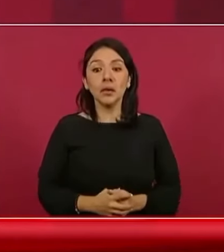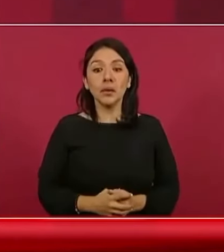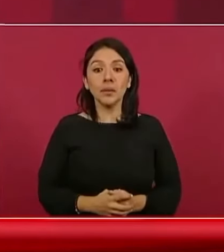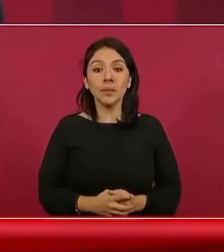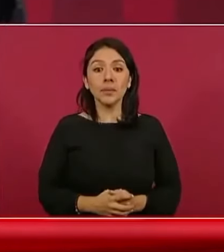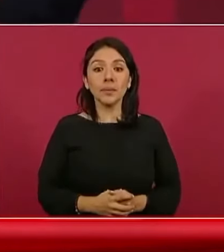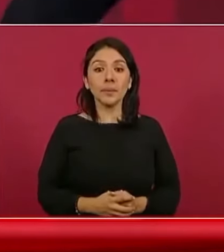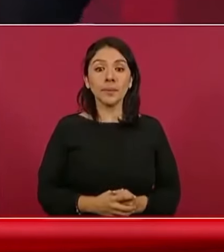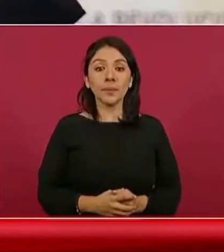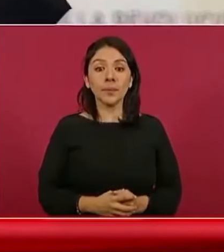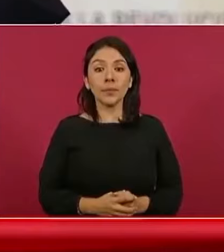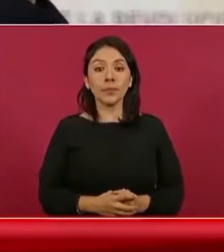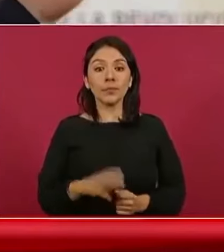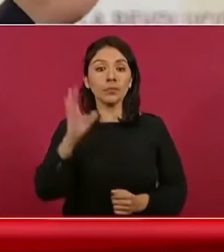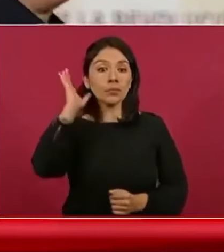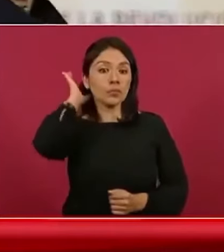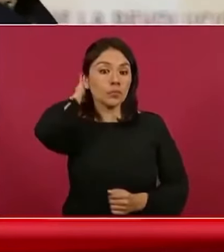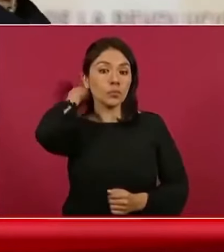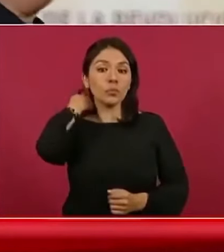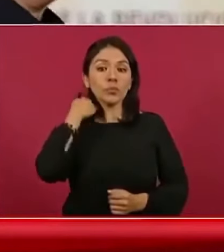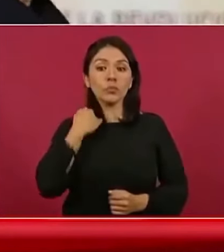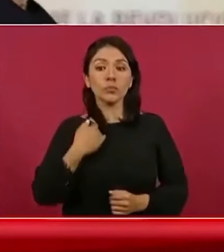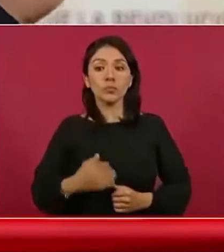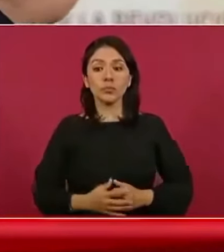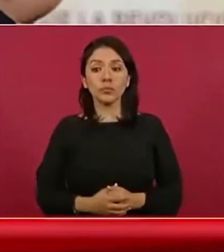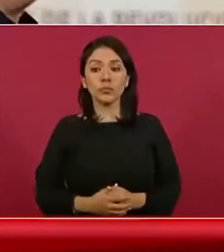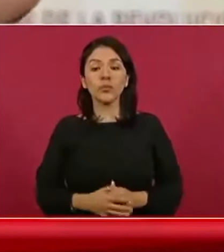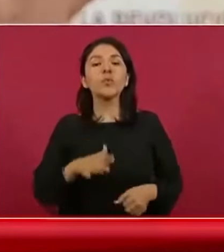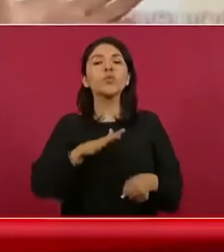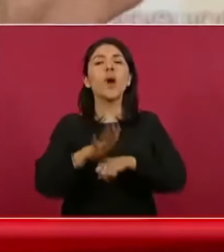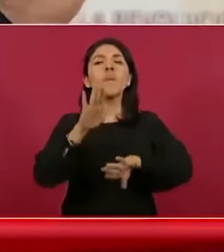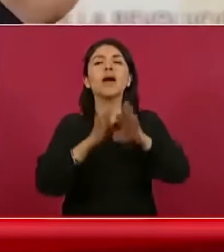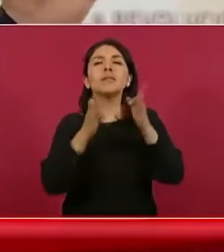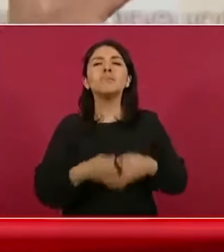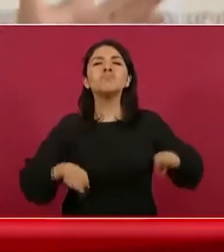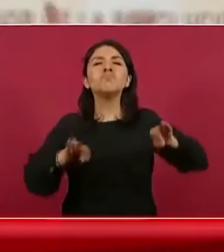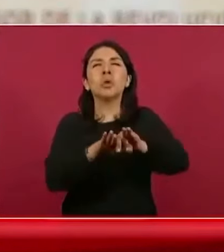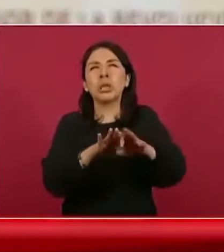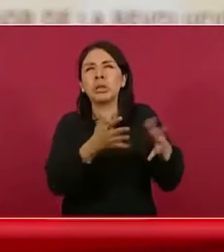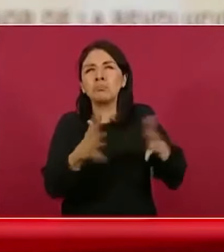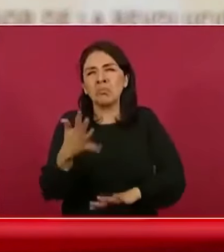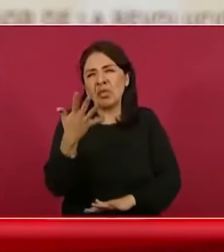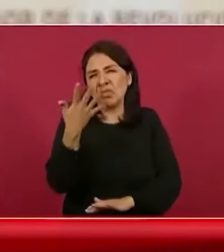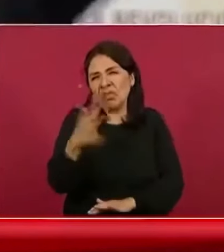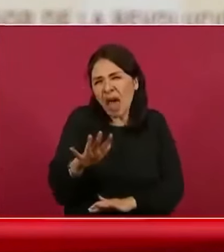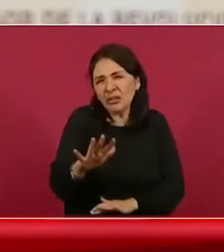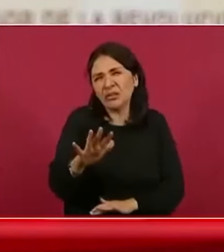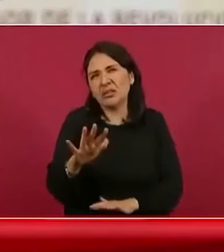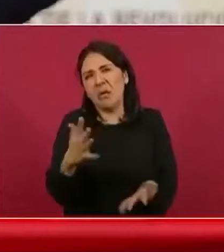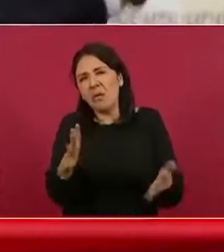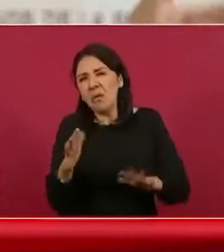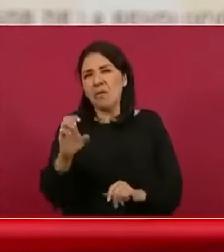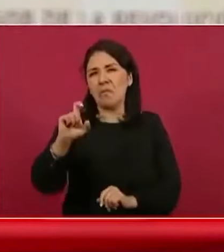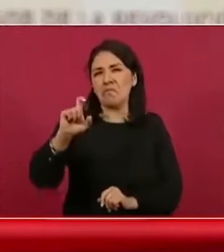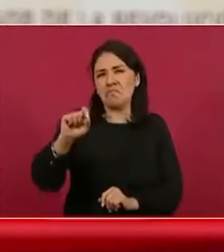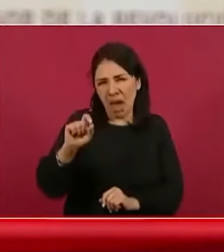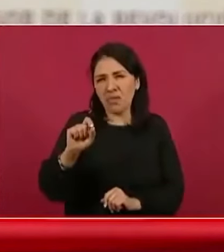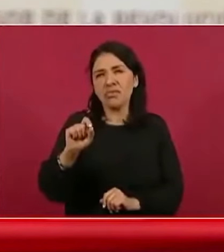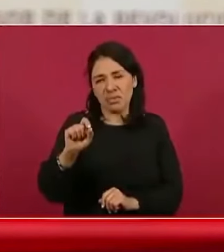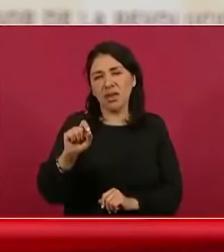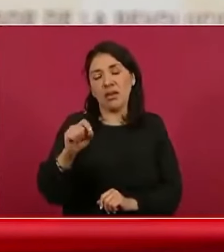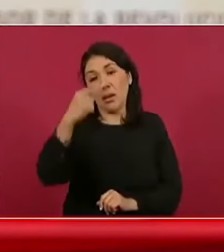las más importantes deben de ser 1020 claro que dan el